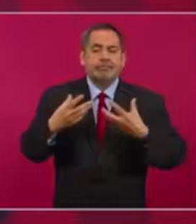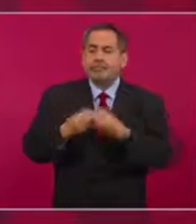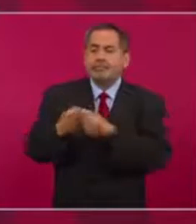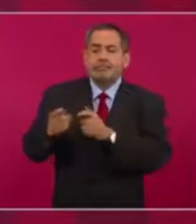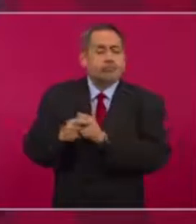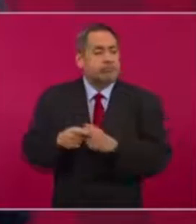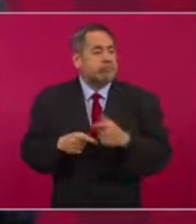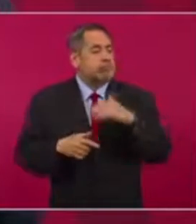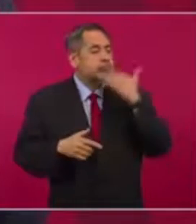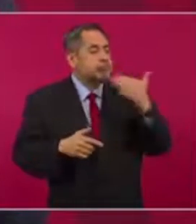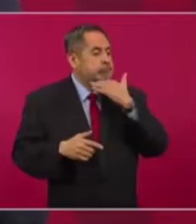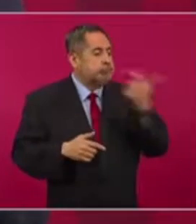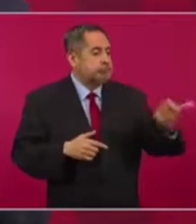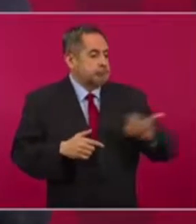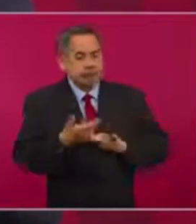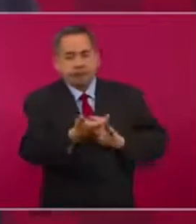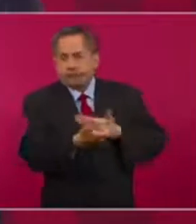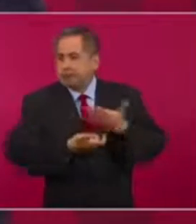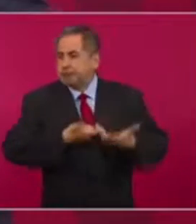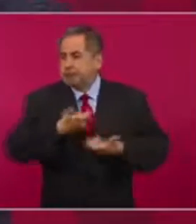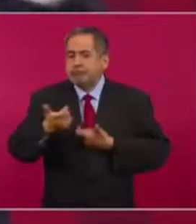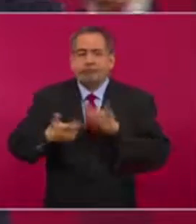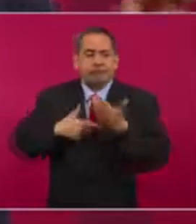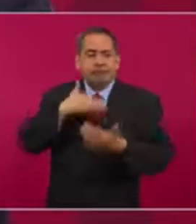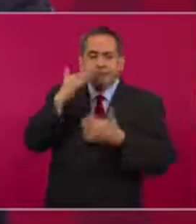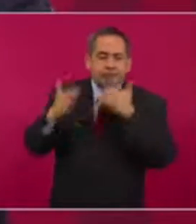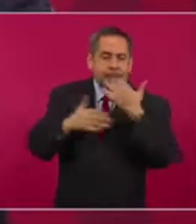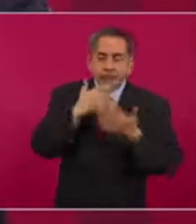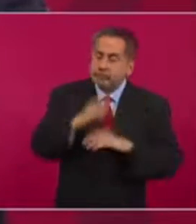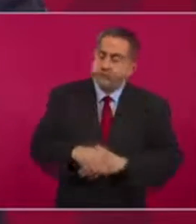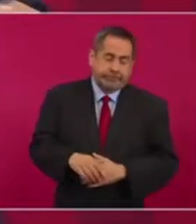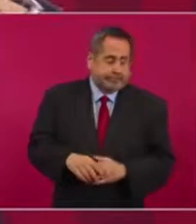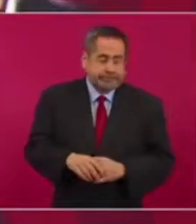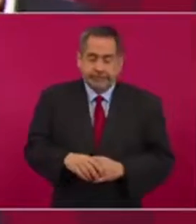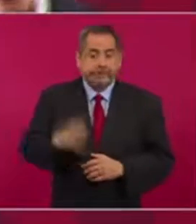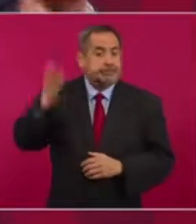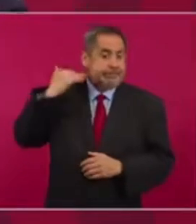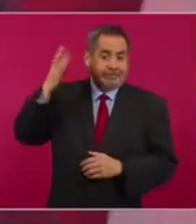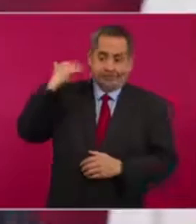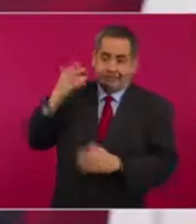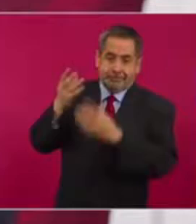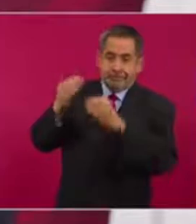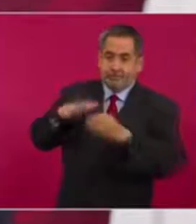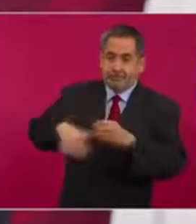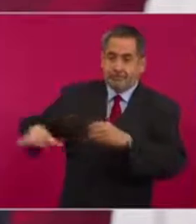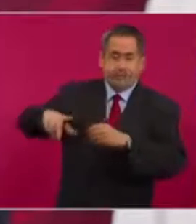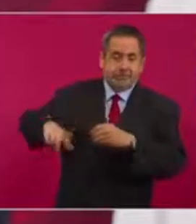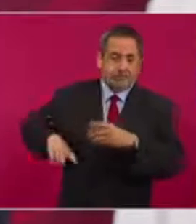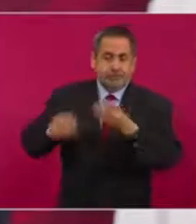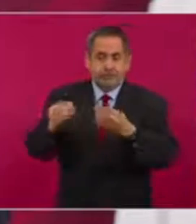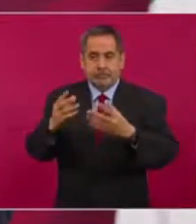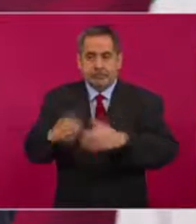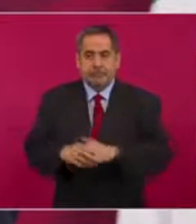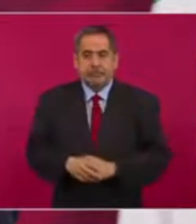de la corrupción que imperaba en el gobierno.